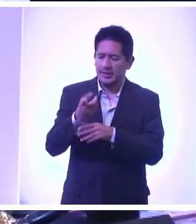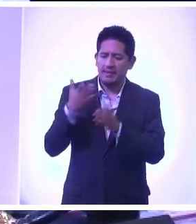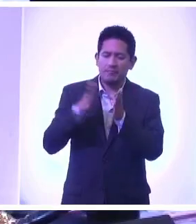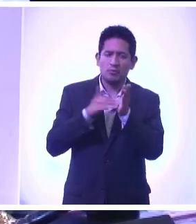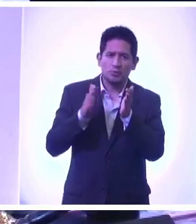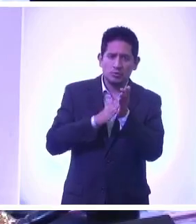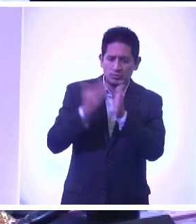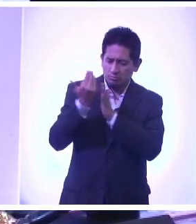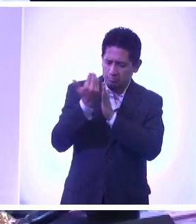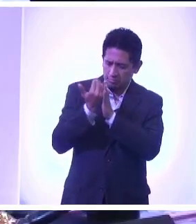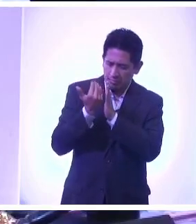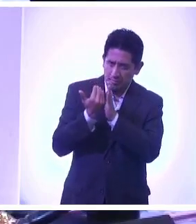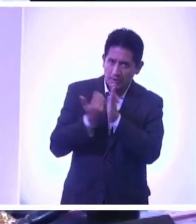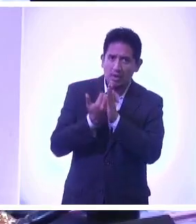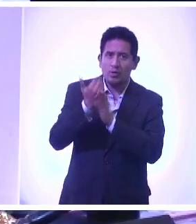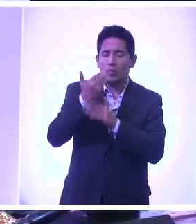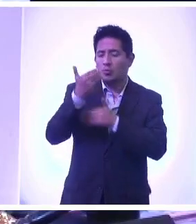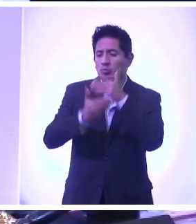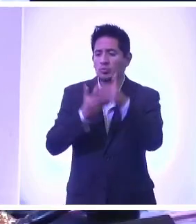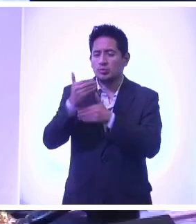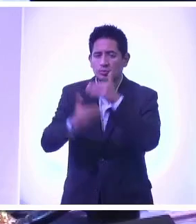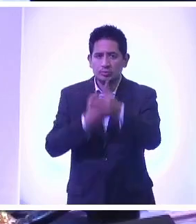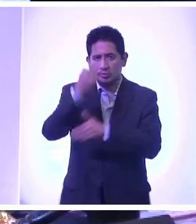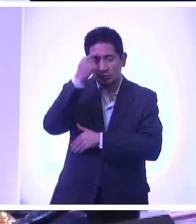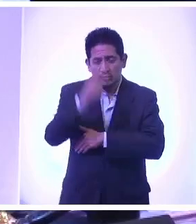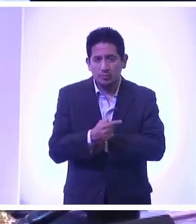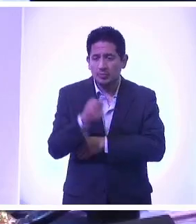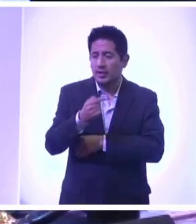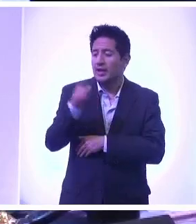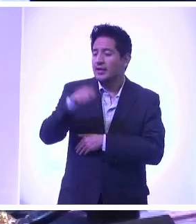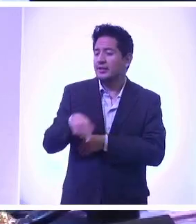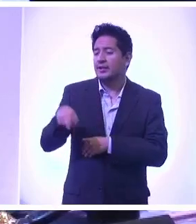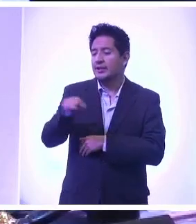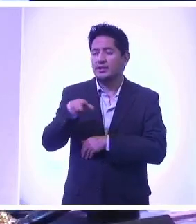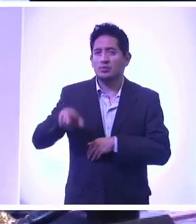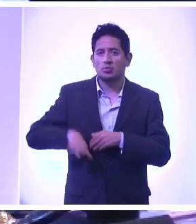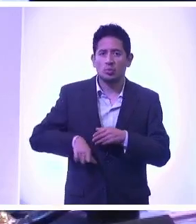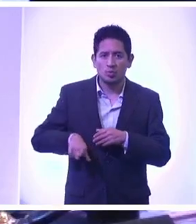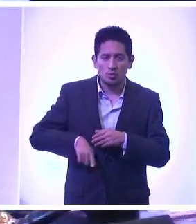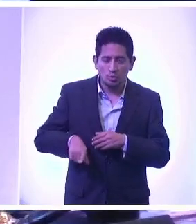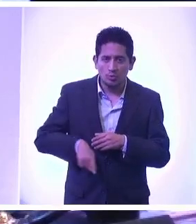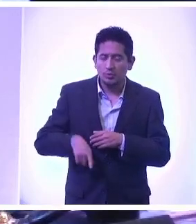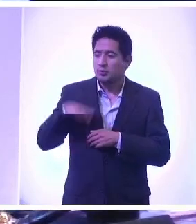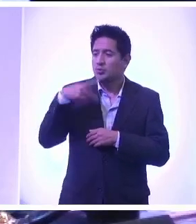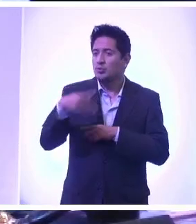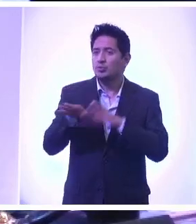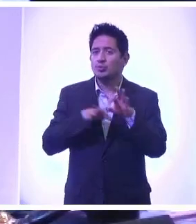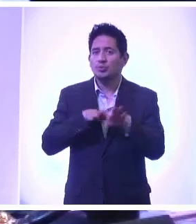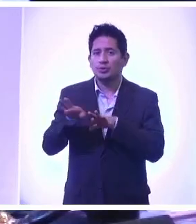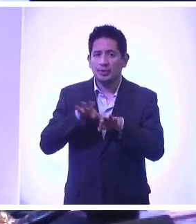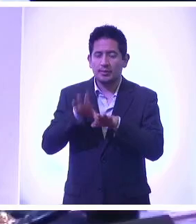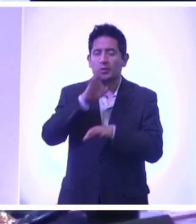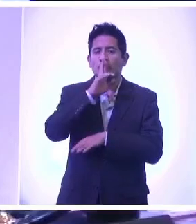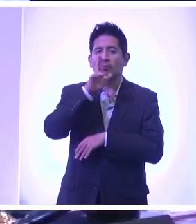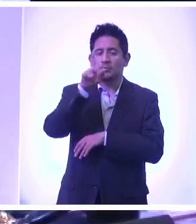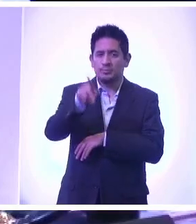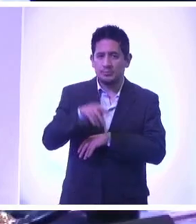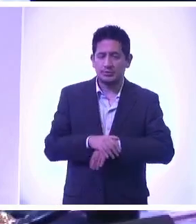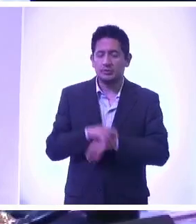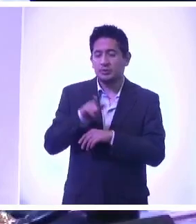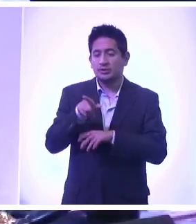a la administración pública eh ser más competitiva con respecto a las necesidades y a la agenda que se tien en los